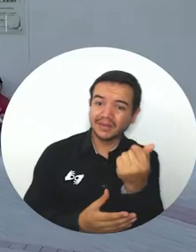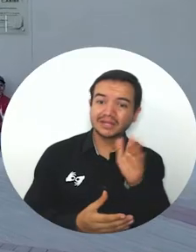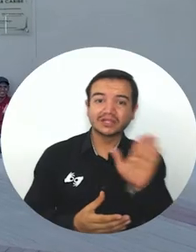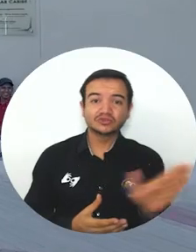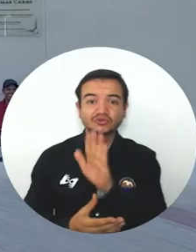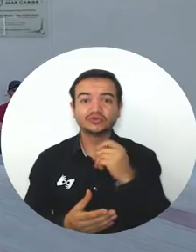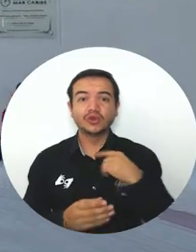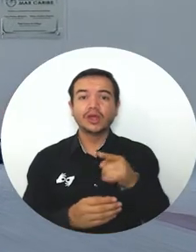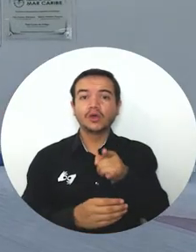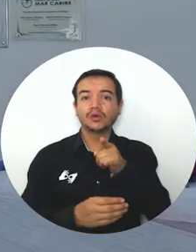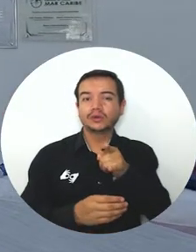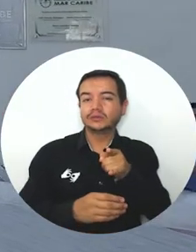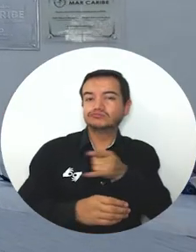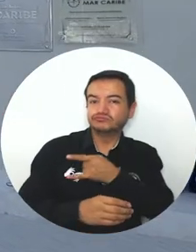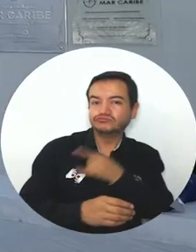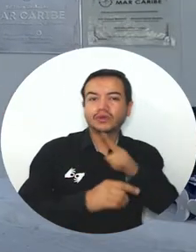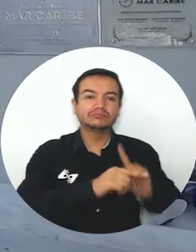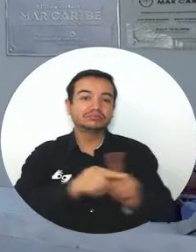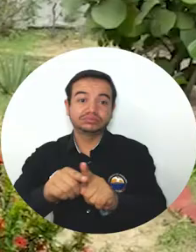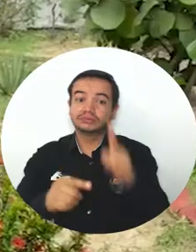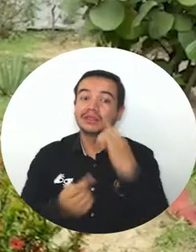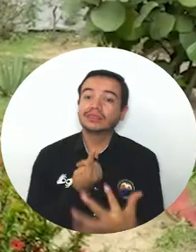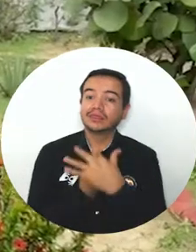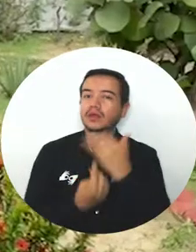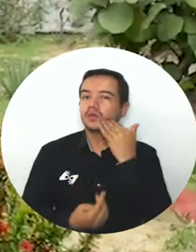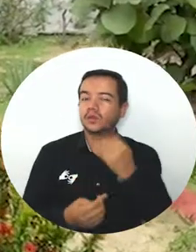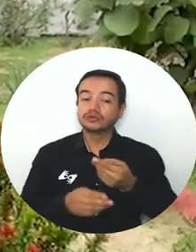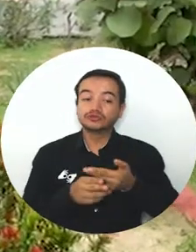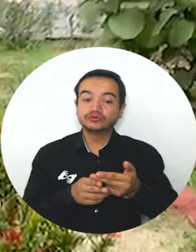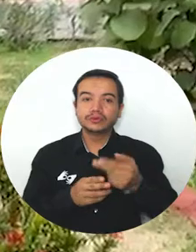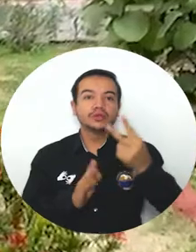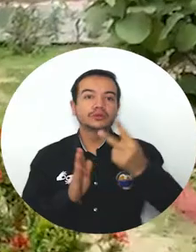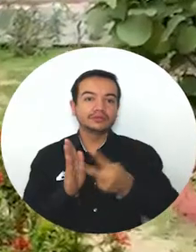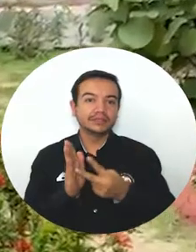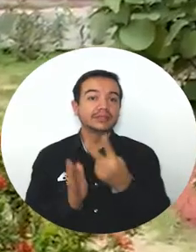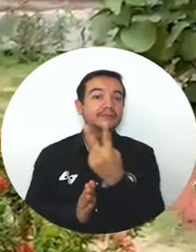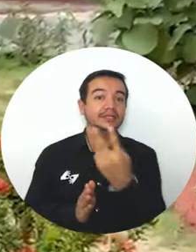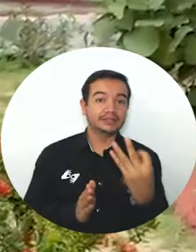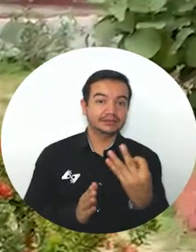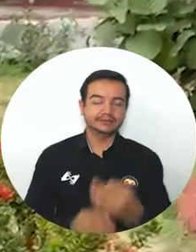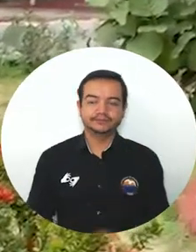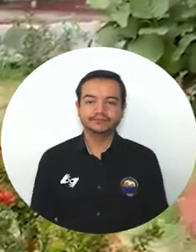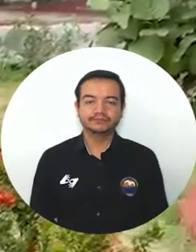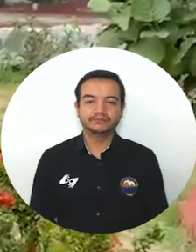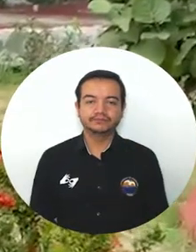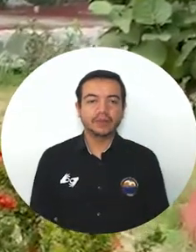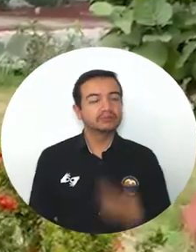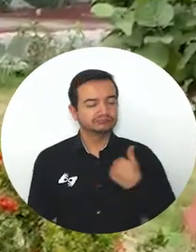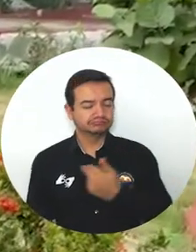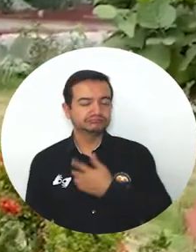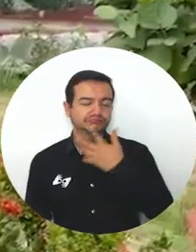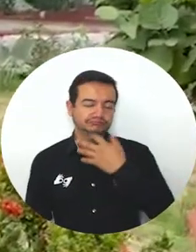superior que podría darse en 2023. Nosotros estamos de acuerdo con la propuesta que hace referencia